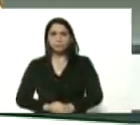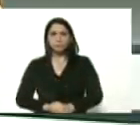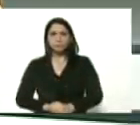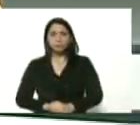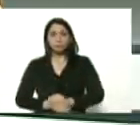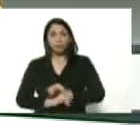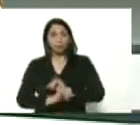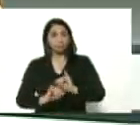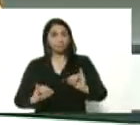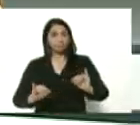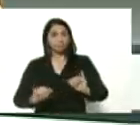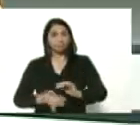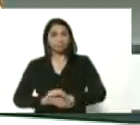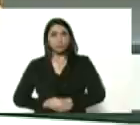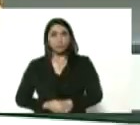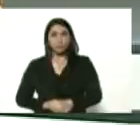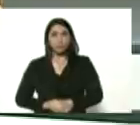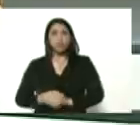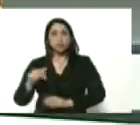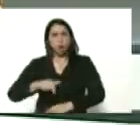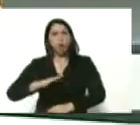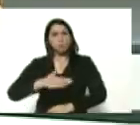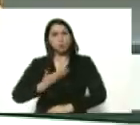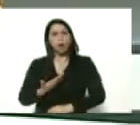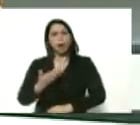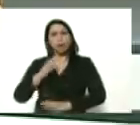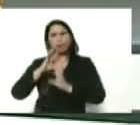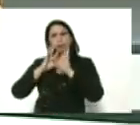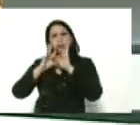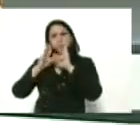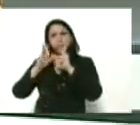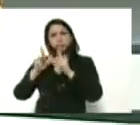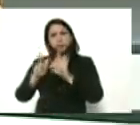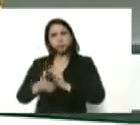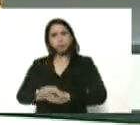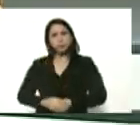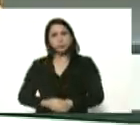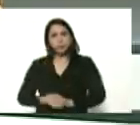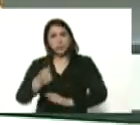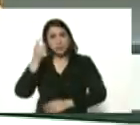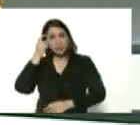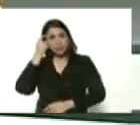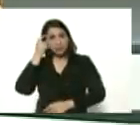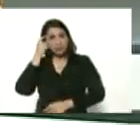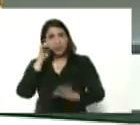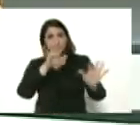Ya hoy puedo confesar que desde el 19 de abril